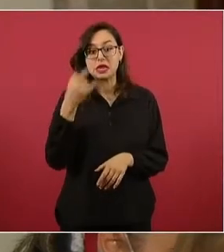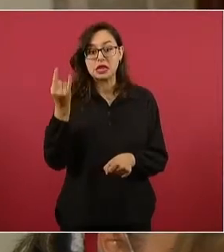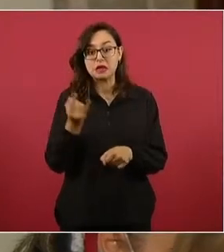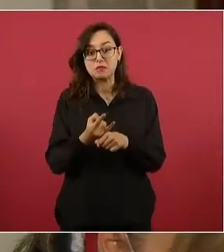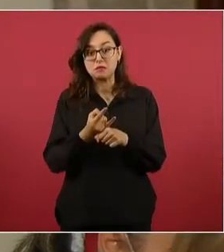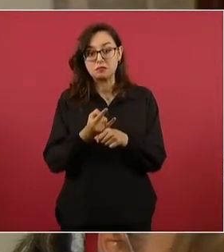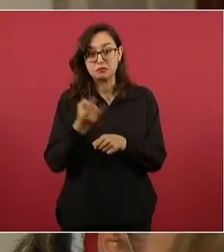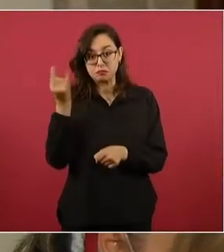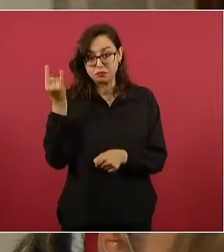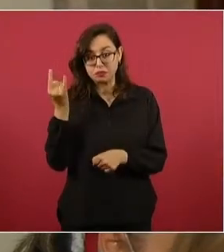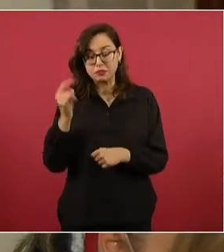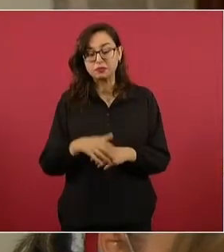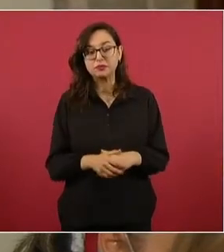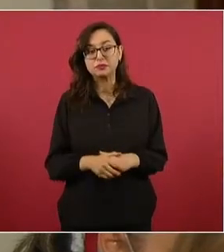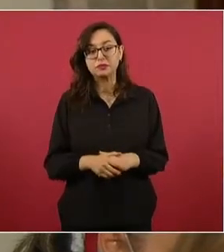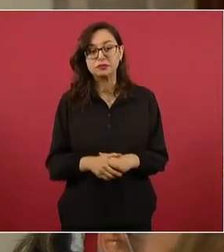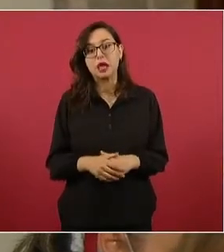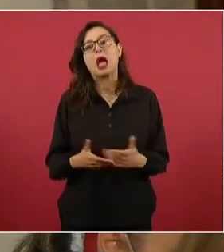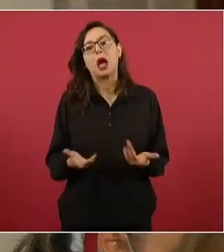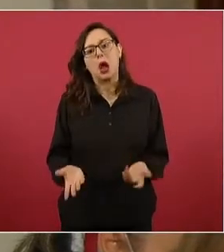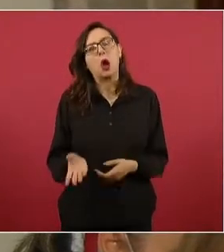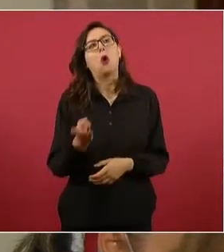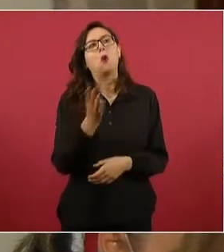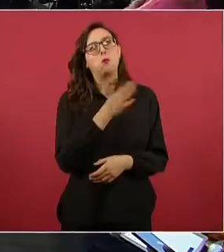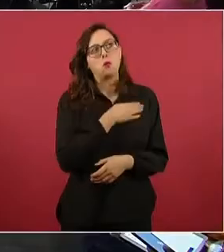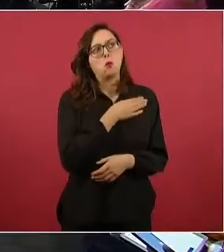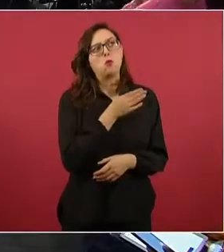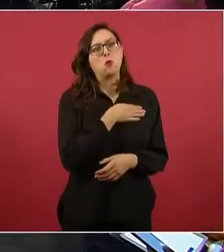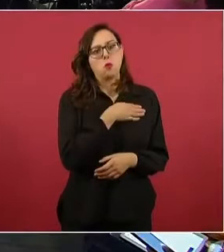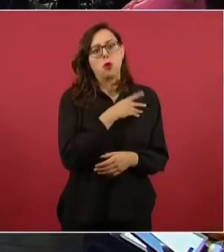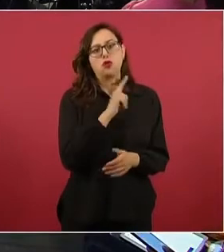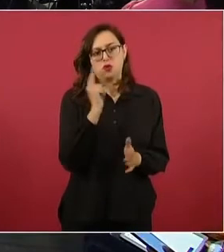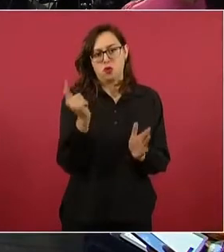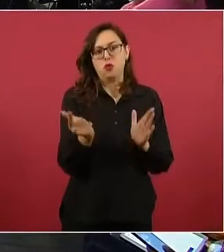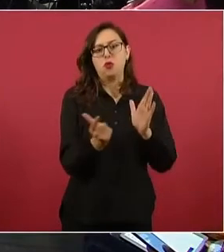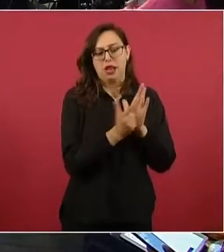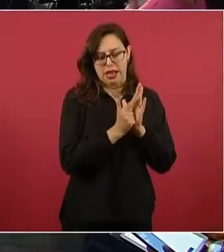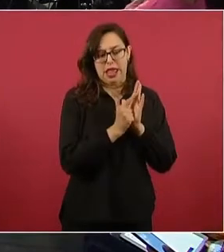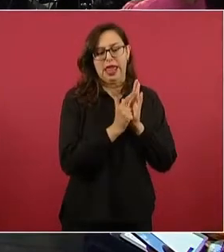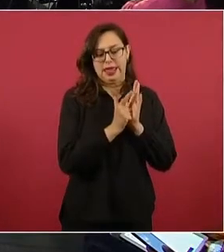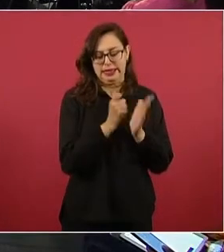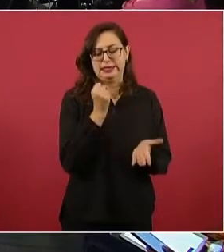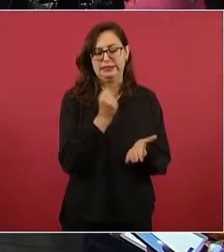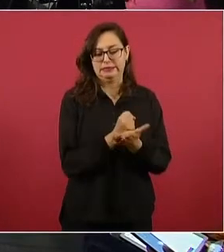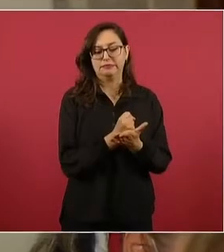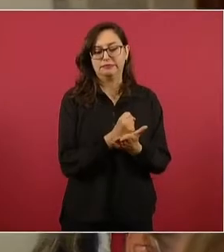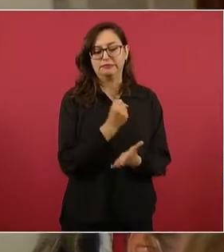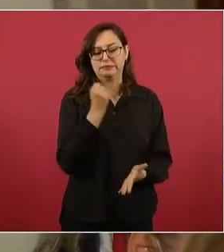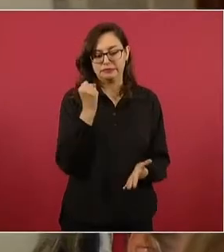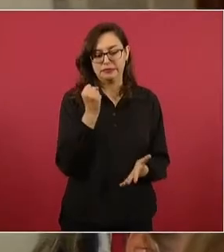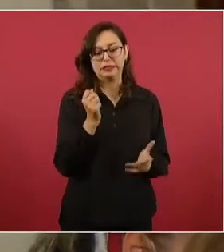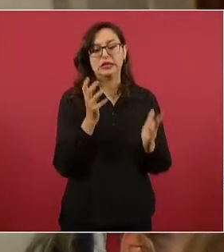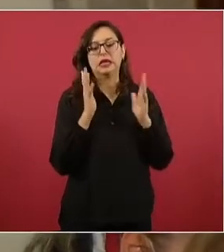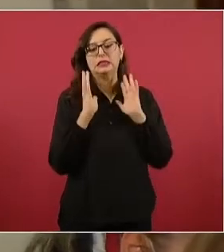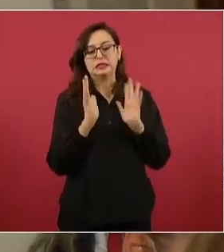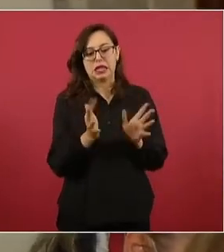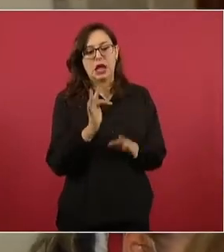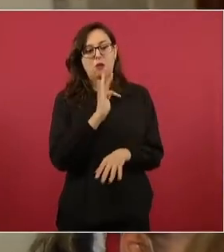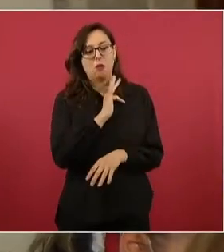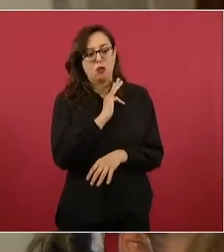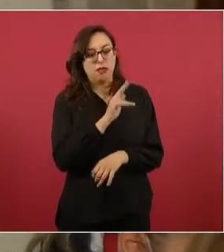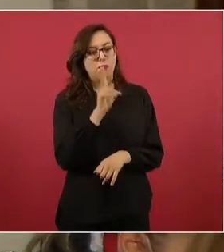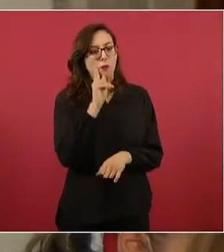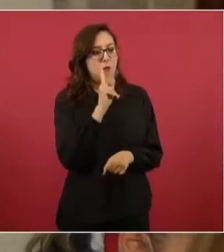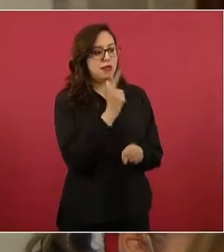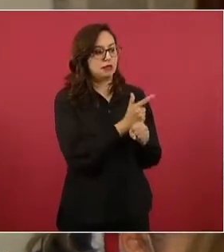promulgó y pues ya tenemos advertencia a los mexicanos sobre lo nocivos